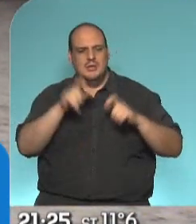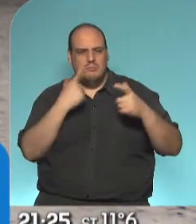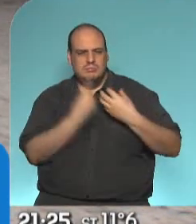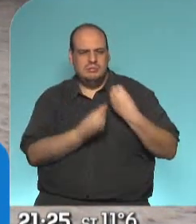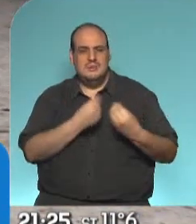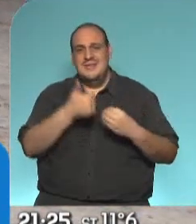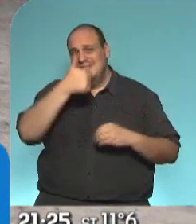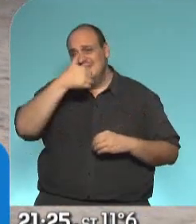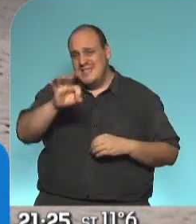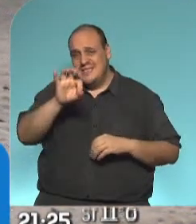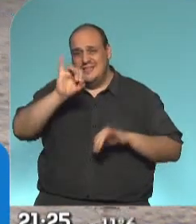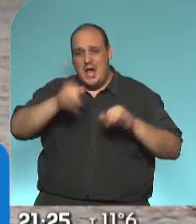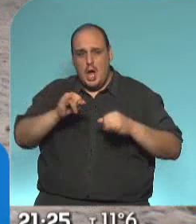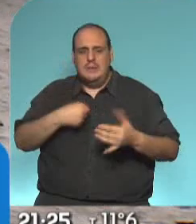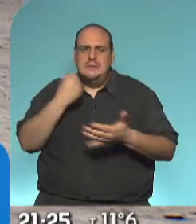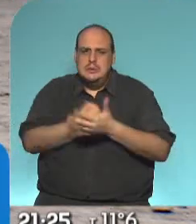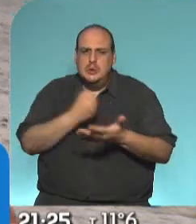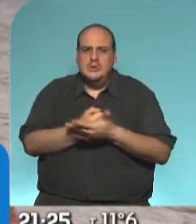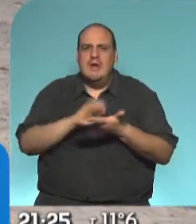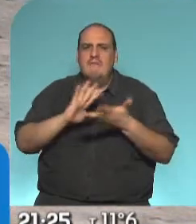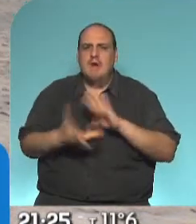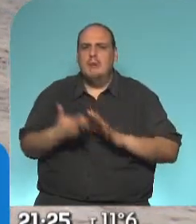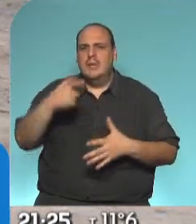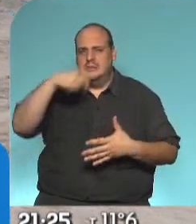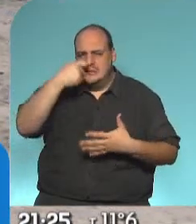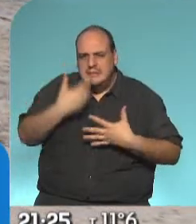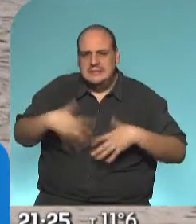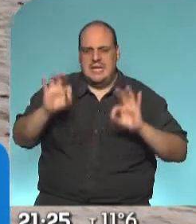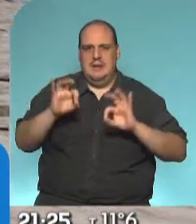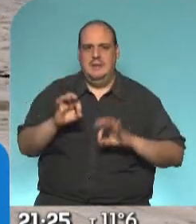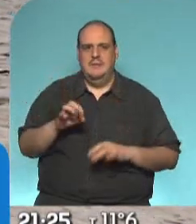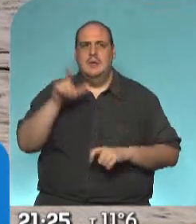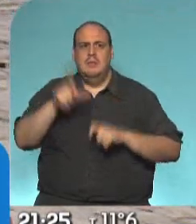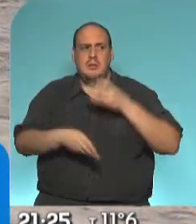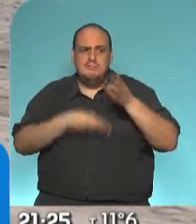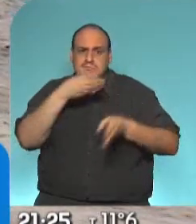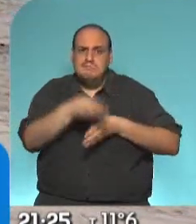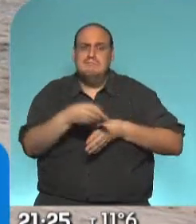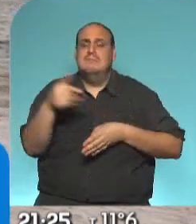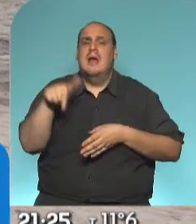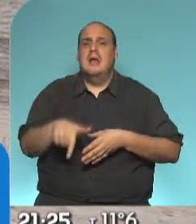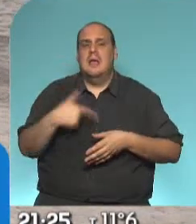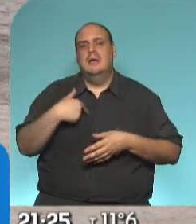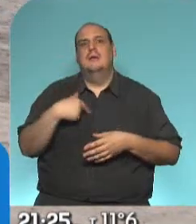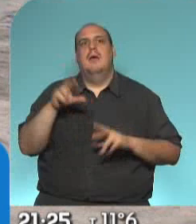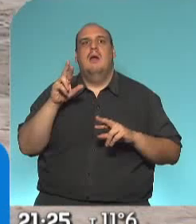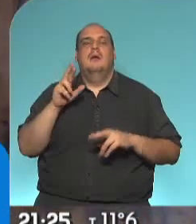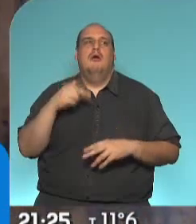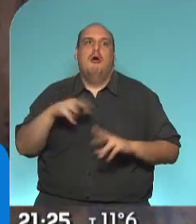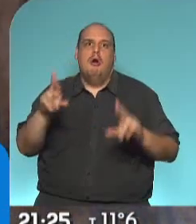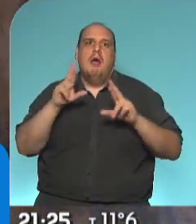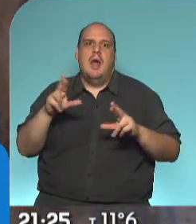los días luchan para salir de las adicciones. Lo que vienen a buscar este lugar es libertad y la esperanza de recuperar a sus seres